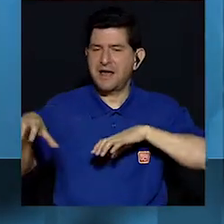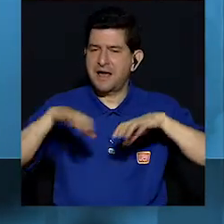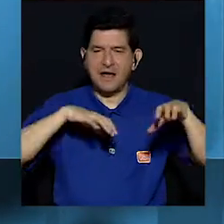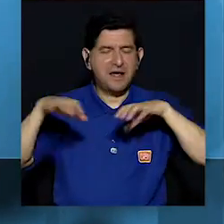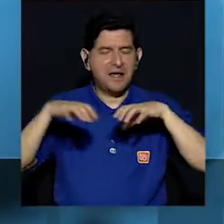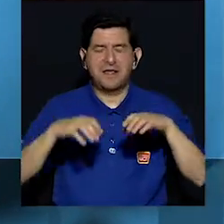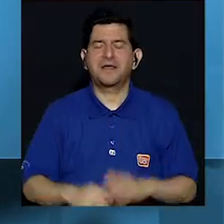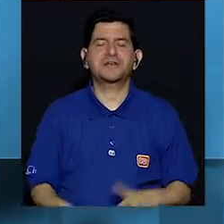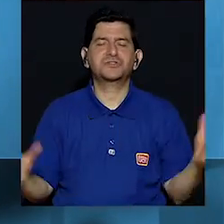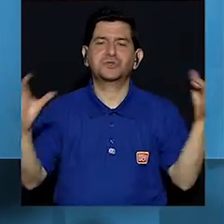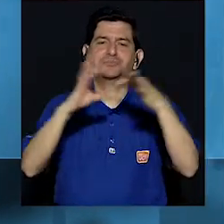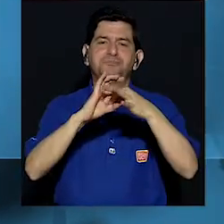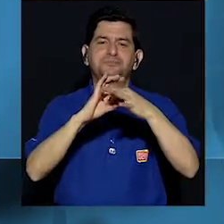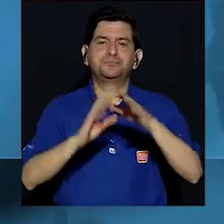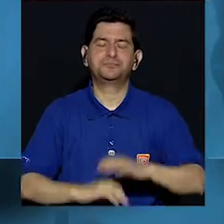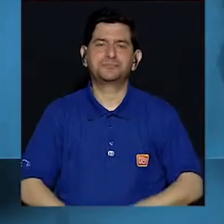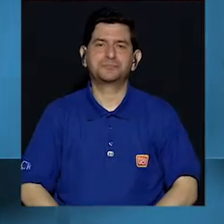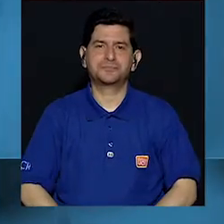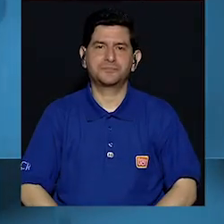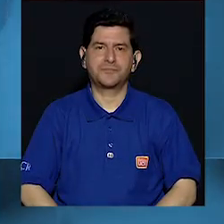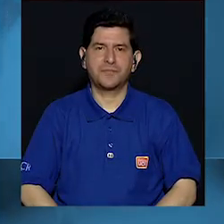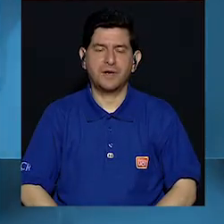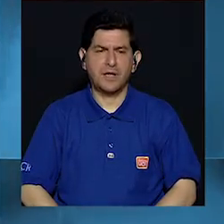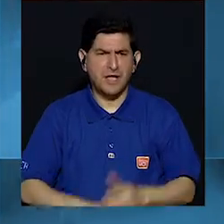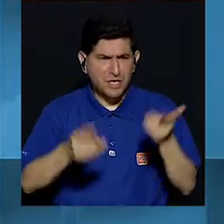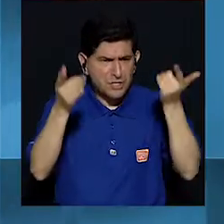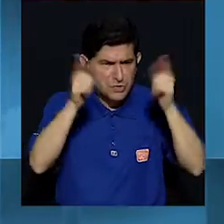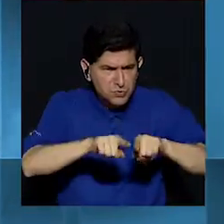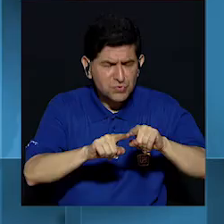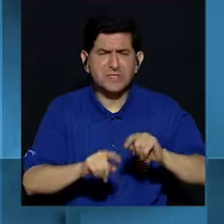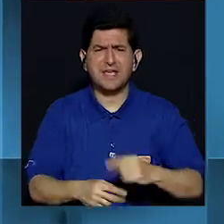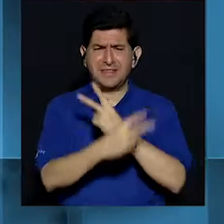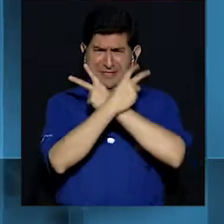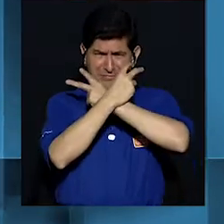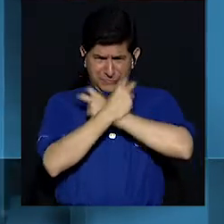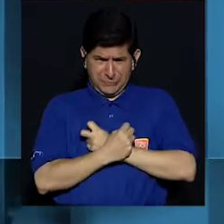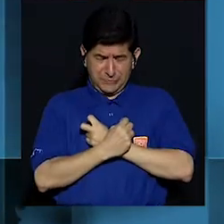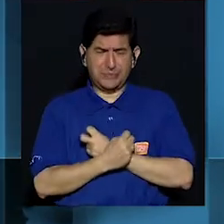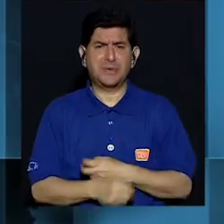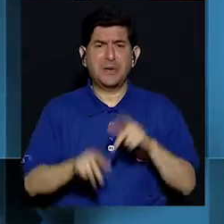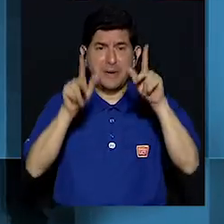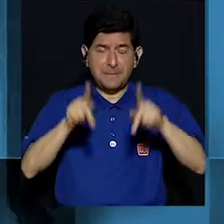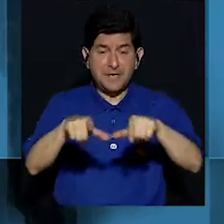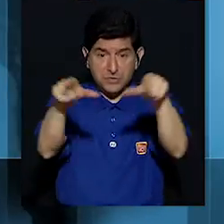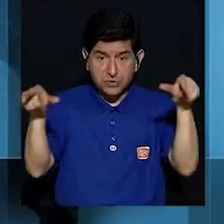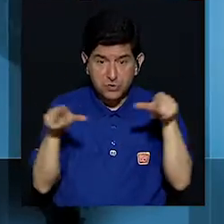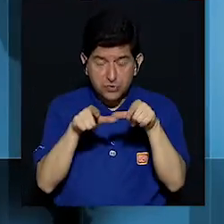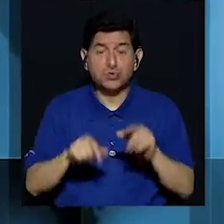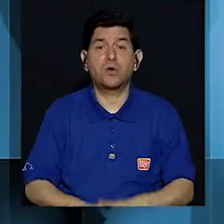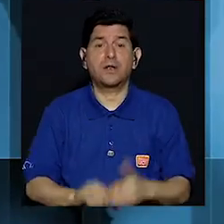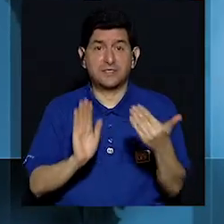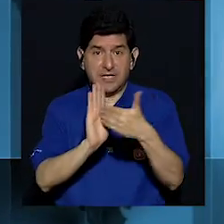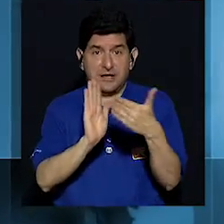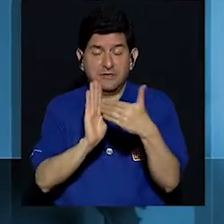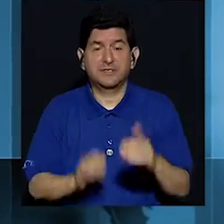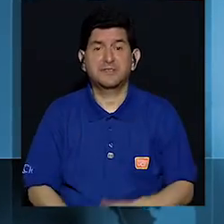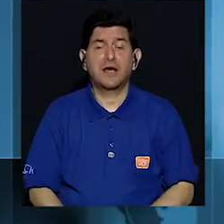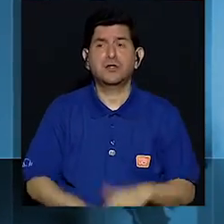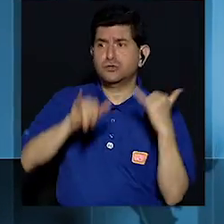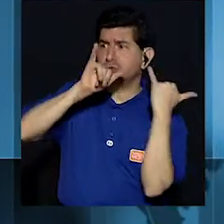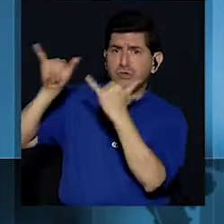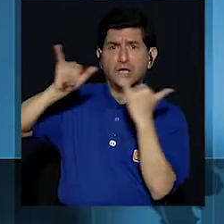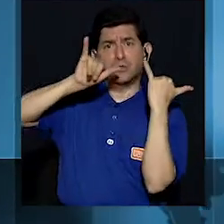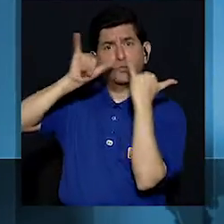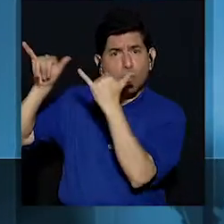medida al respecto. Cuando ocurren estos envenenamientos, los habitantes de las zonas afectadas presentan las